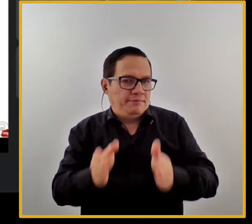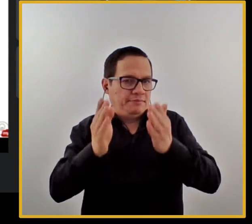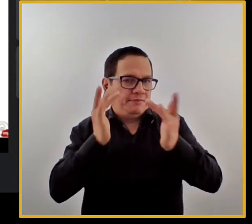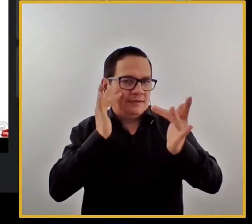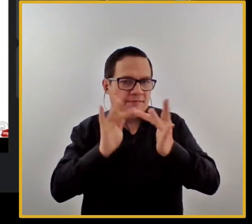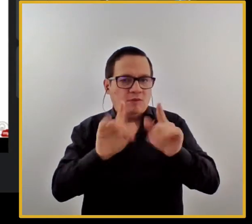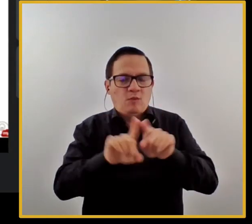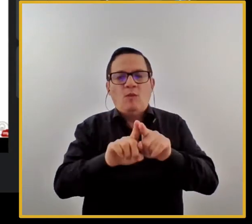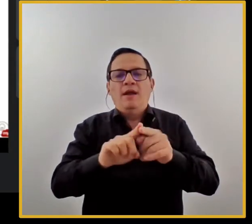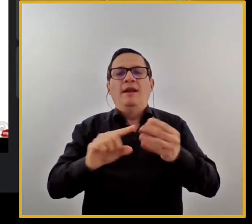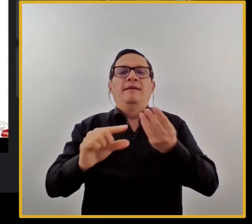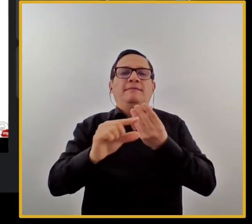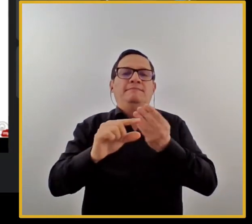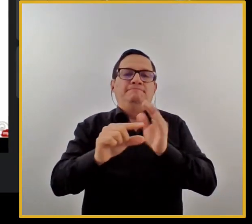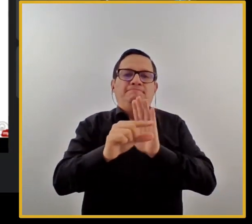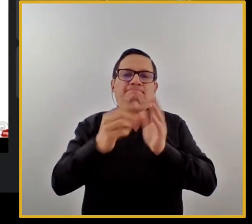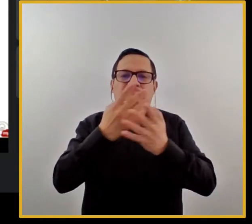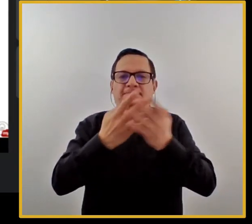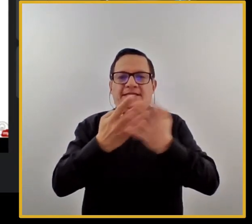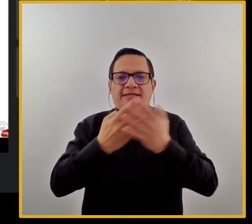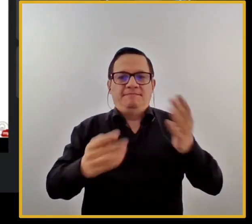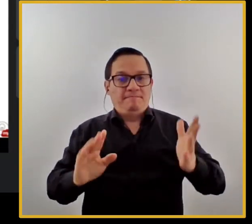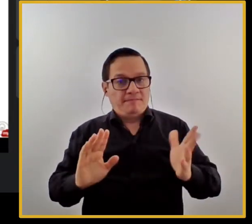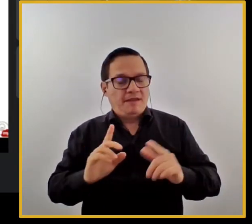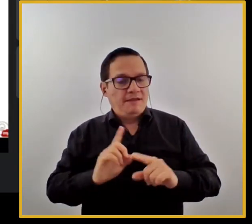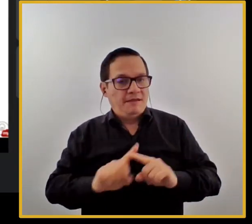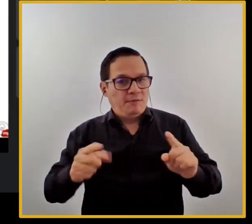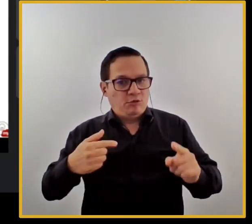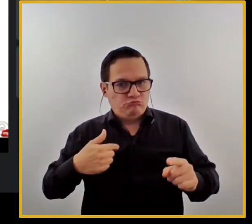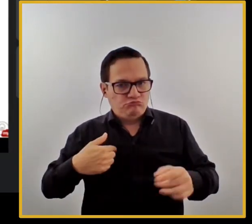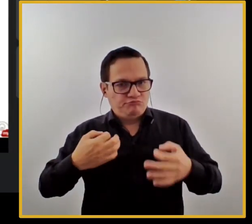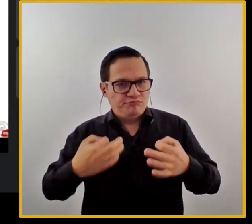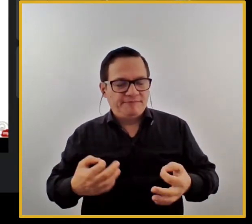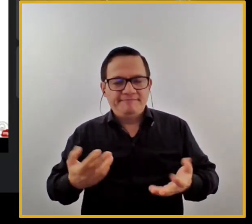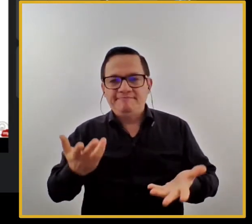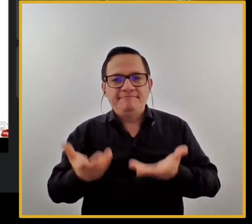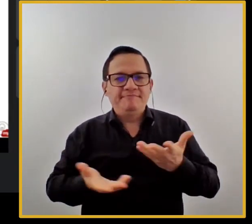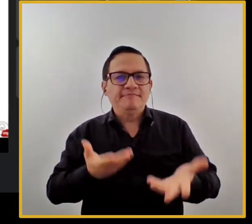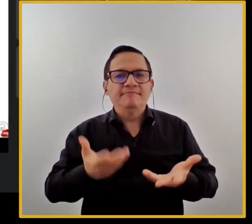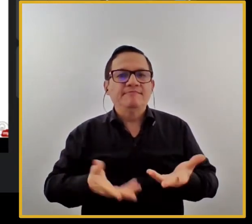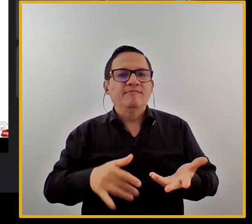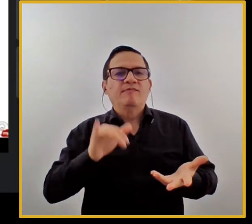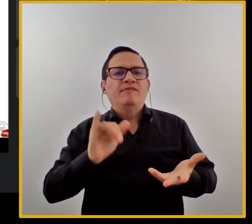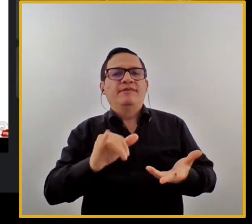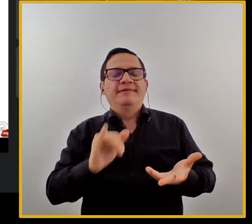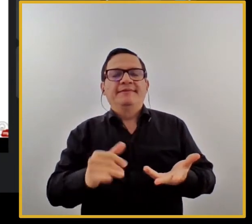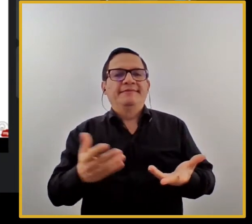matemáticamente, ¿no? Ahora bien, si vamos a hablar de